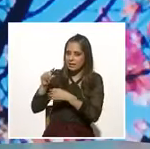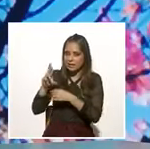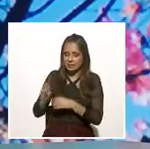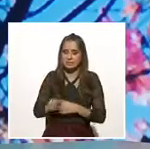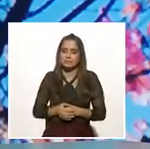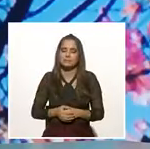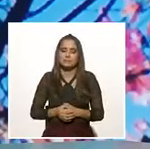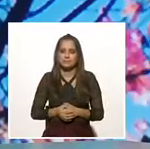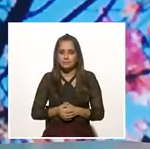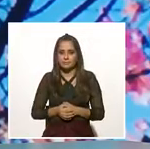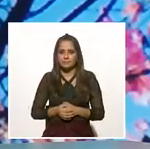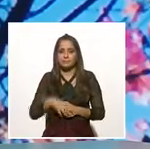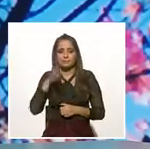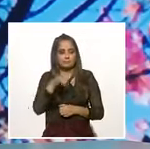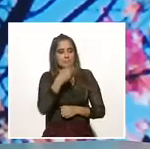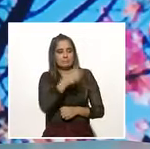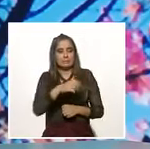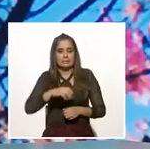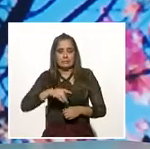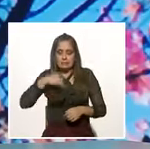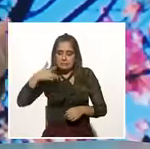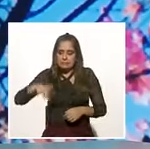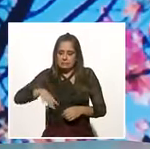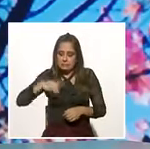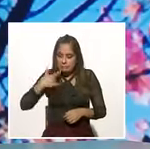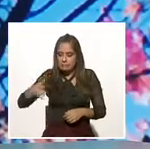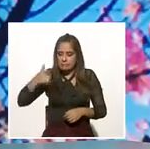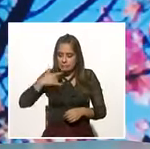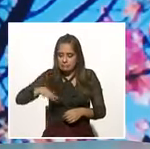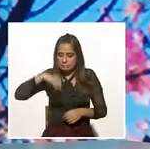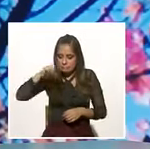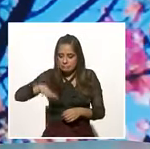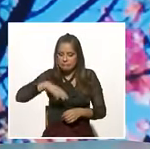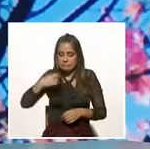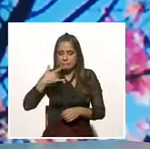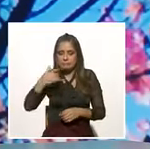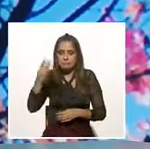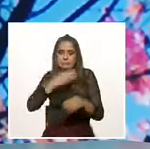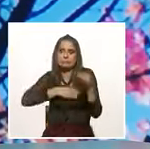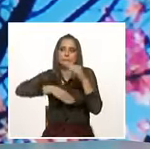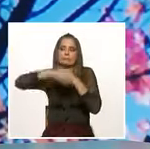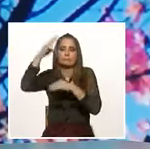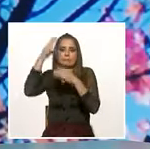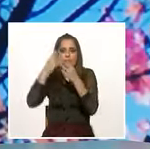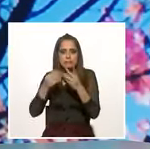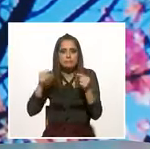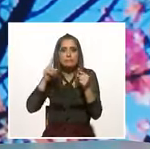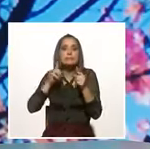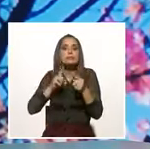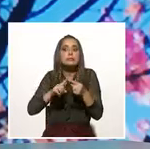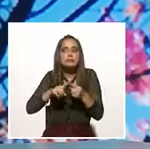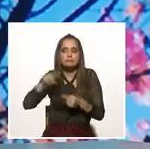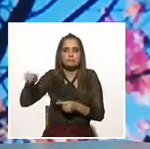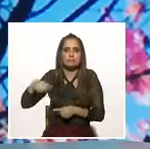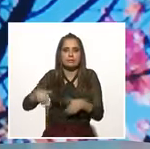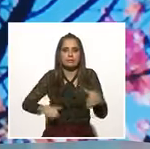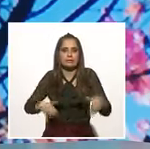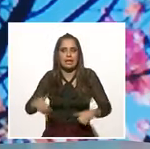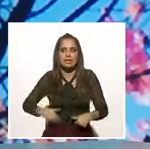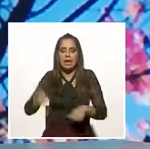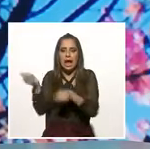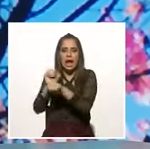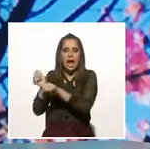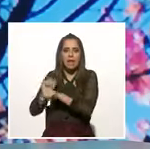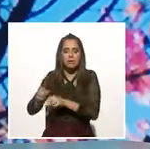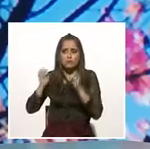pues hablando de resiliencia, ¿qué gremio más resiliente que el teatral, que el teatro mexicano, que hemos sabido adaptarnos, dejar de